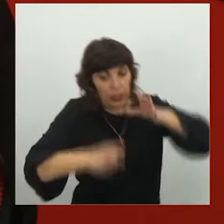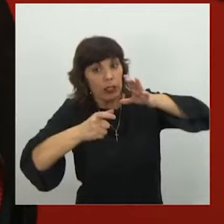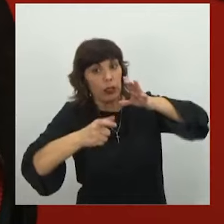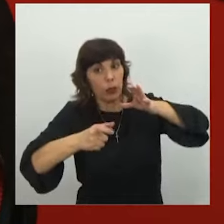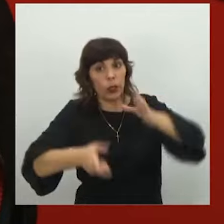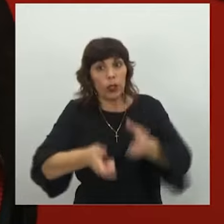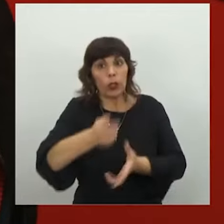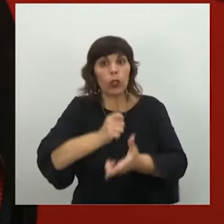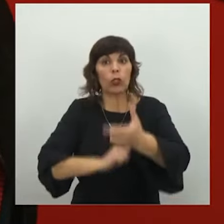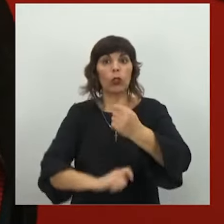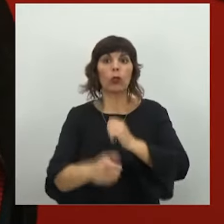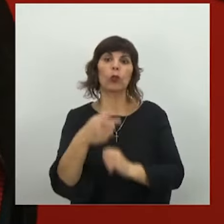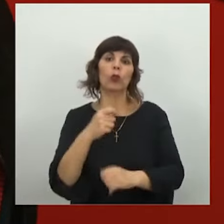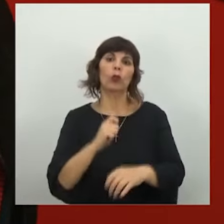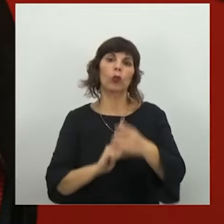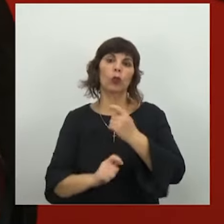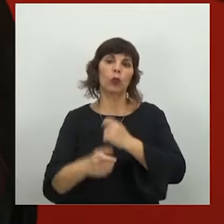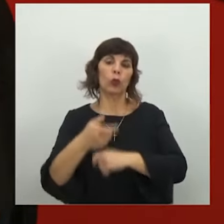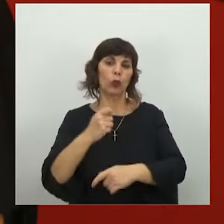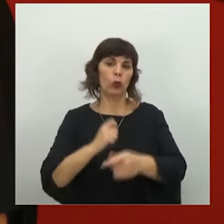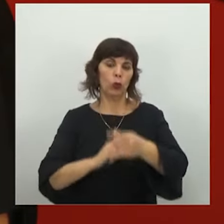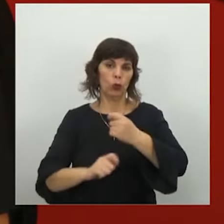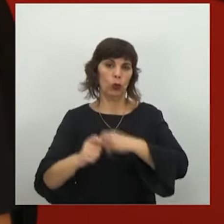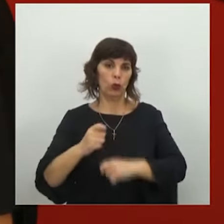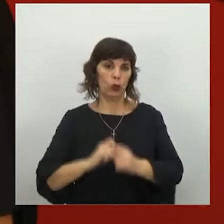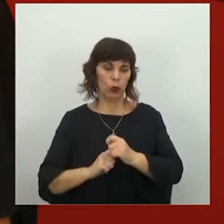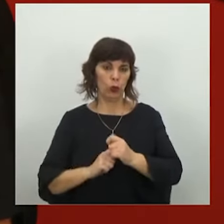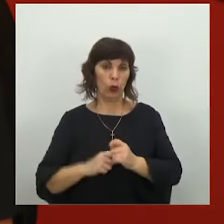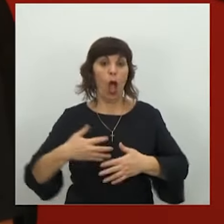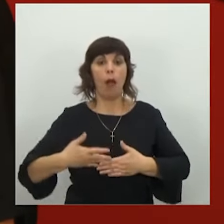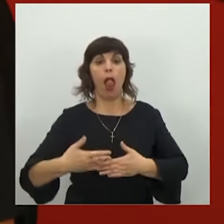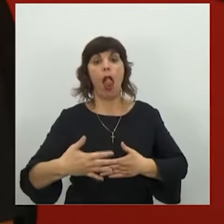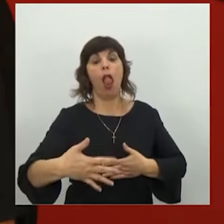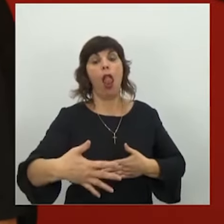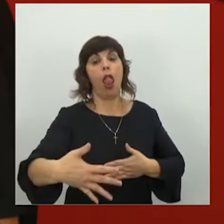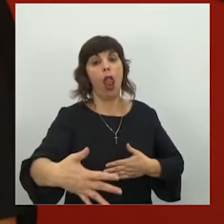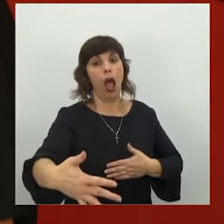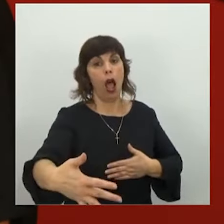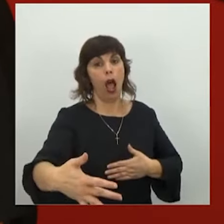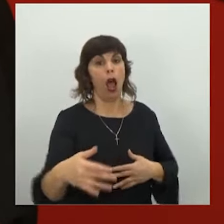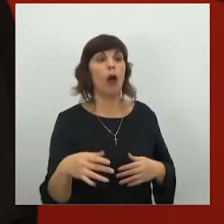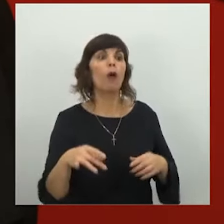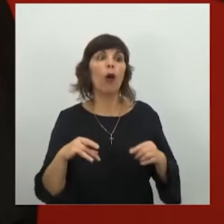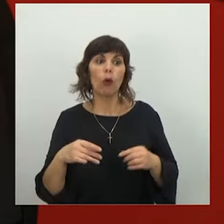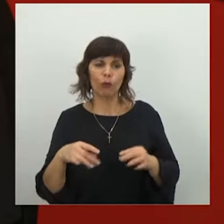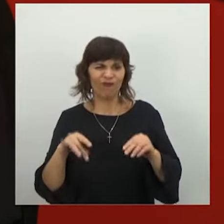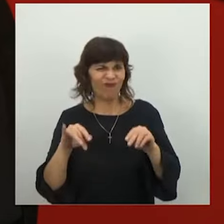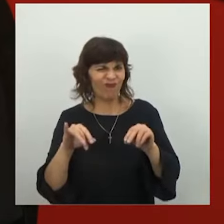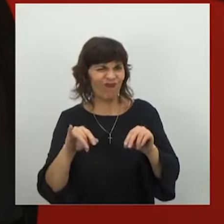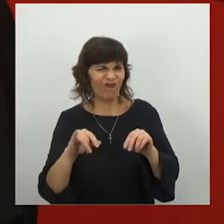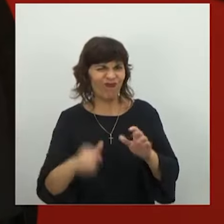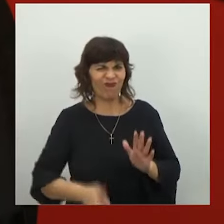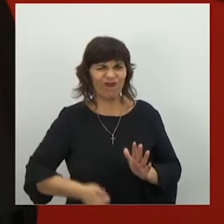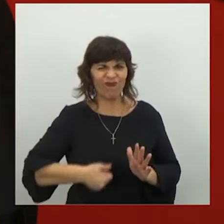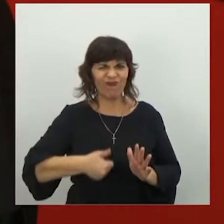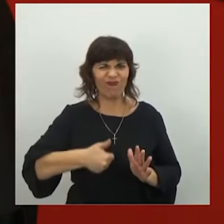Con el tiempo, el pozo se puede llenar de tanta agua, de tanta tierra, que